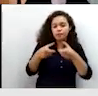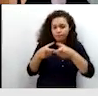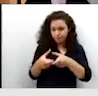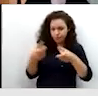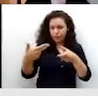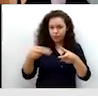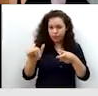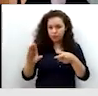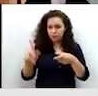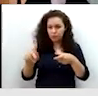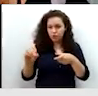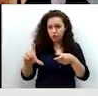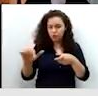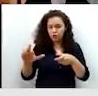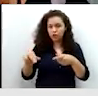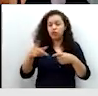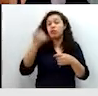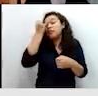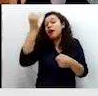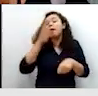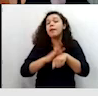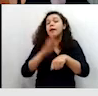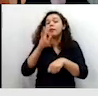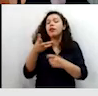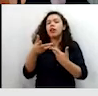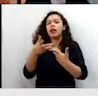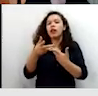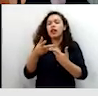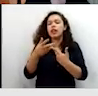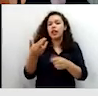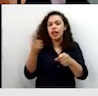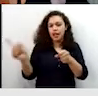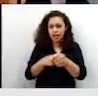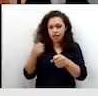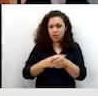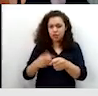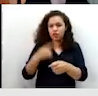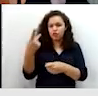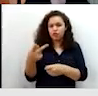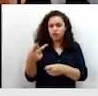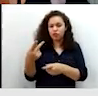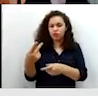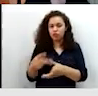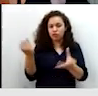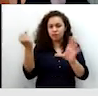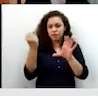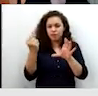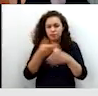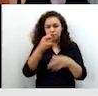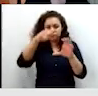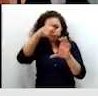ideal es que utilicen una botella de refresco, nada más le quitan bien su etiquetita, la perforan con una